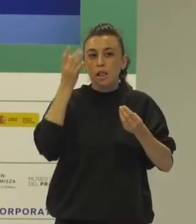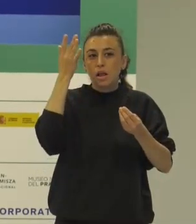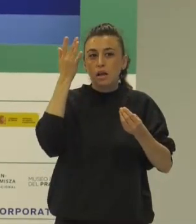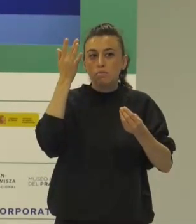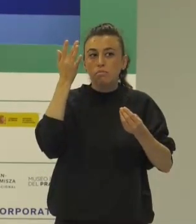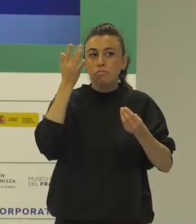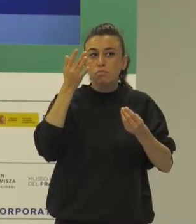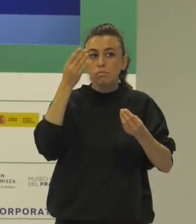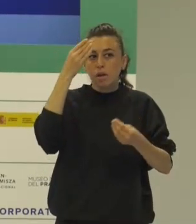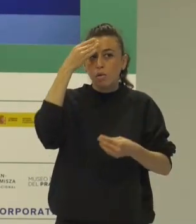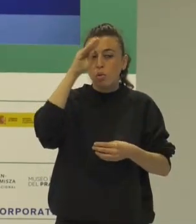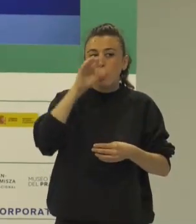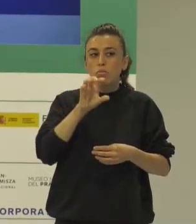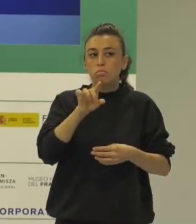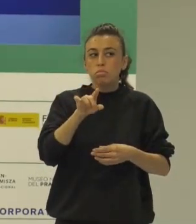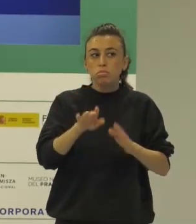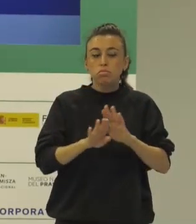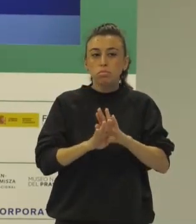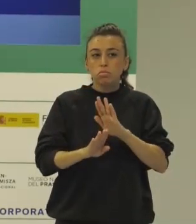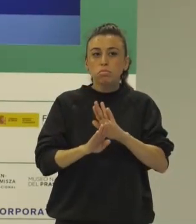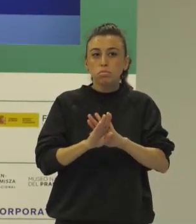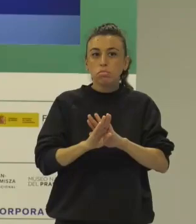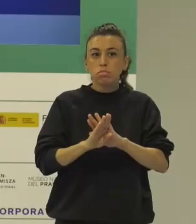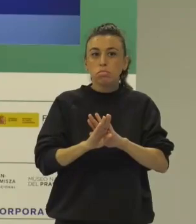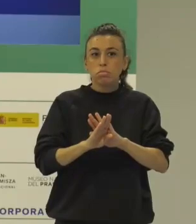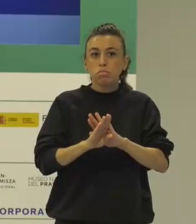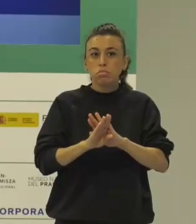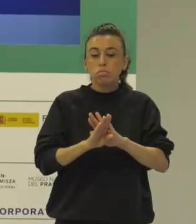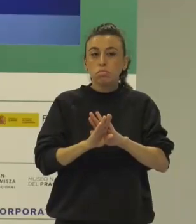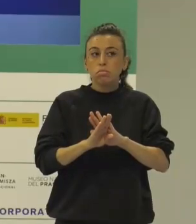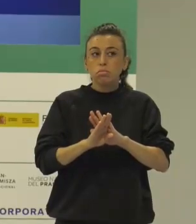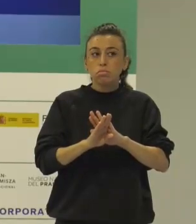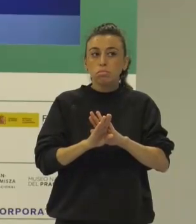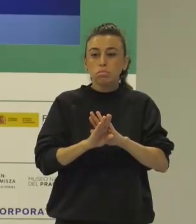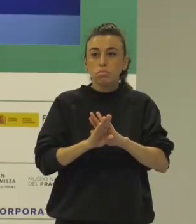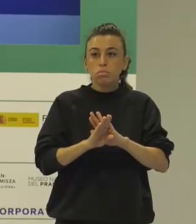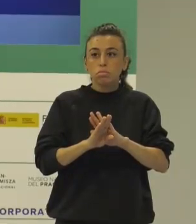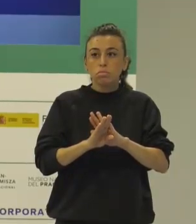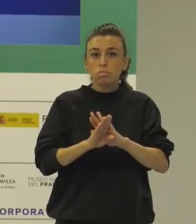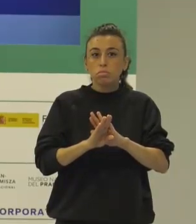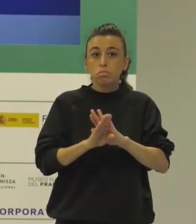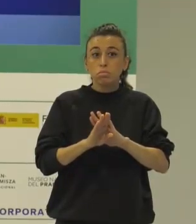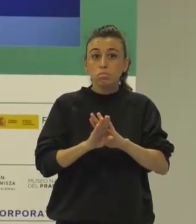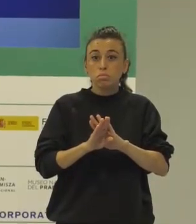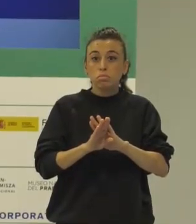Cuba sigue siendo la vanguardia de la izquierda, que Cuba sigue siendo la bandera de